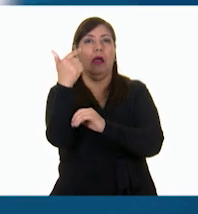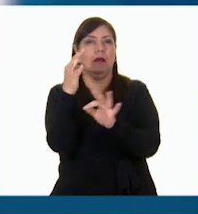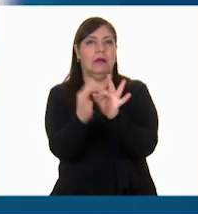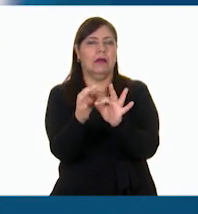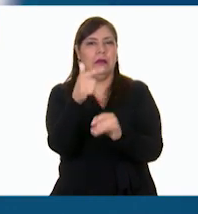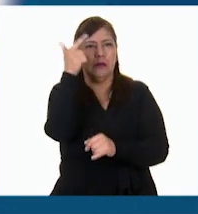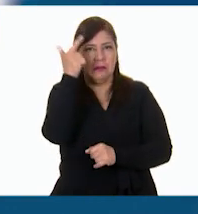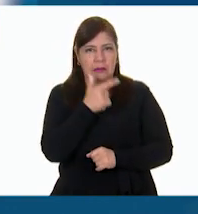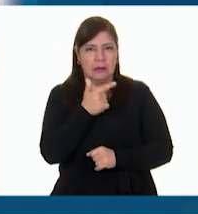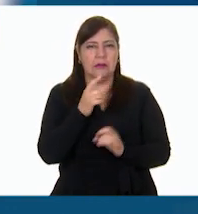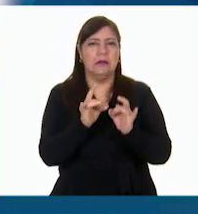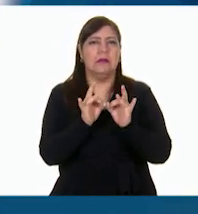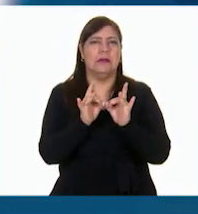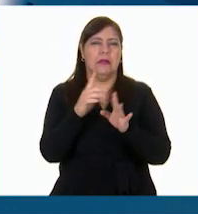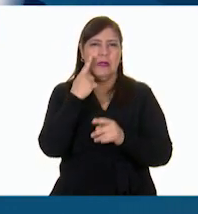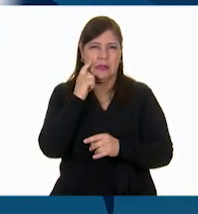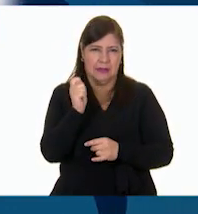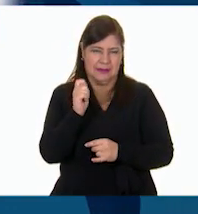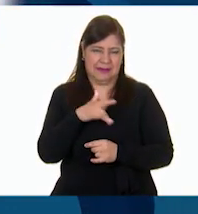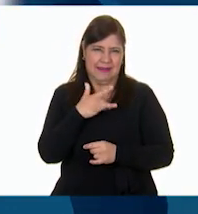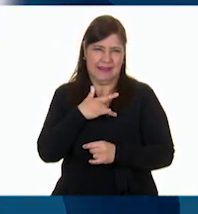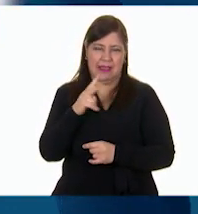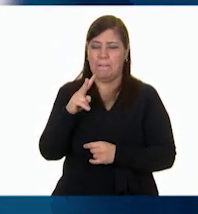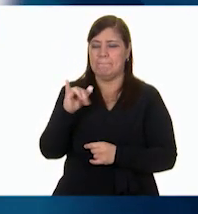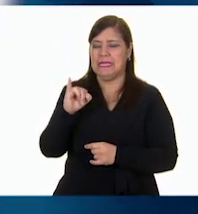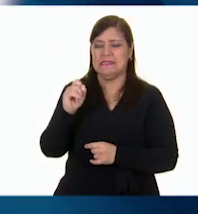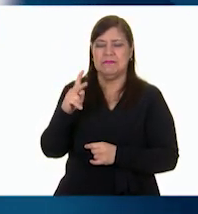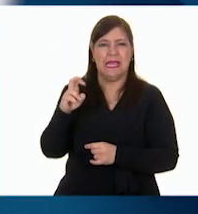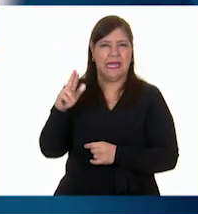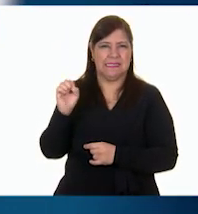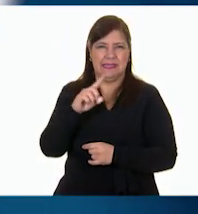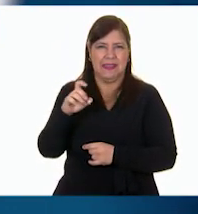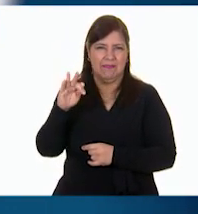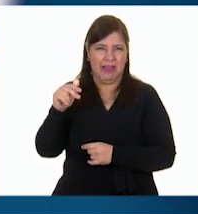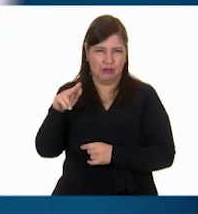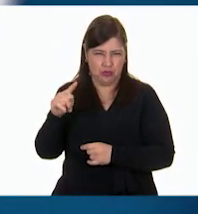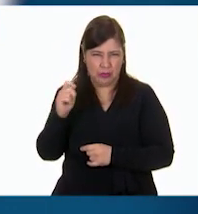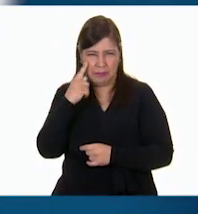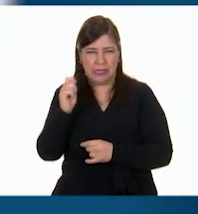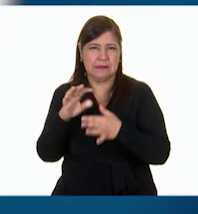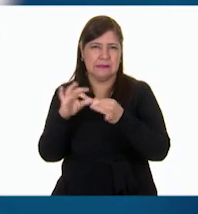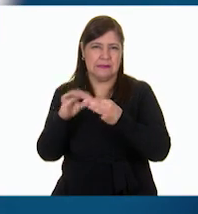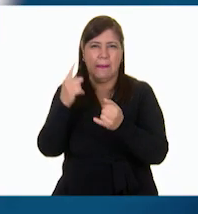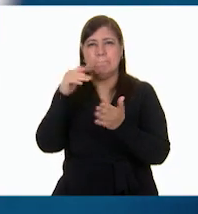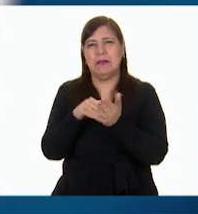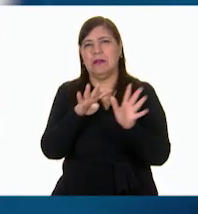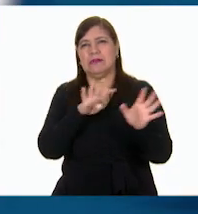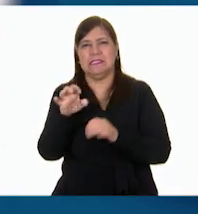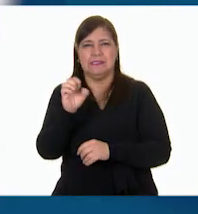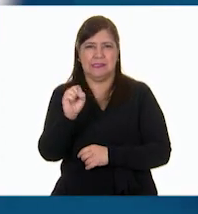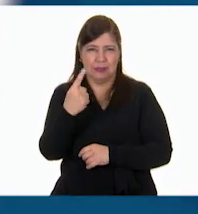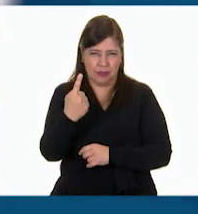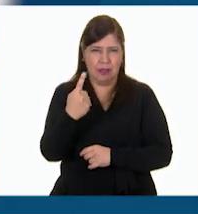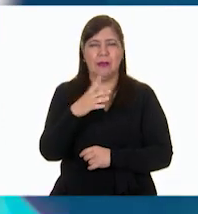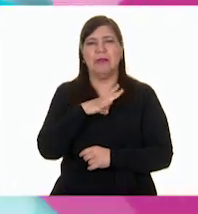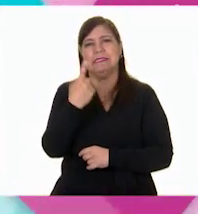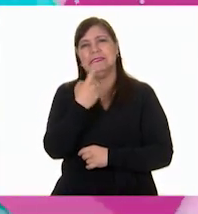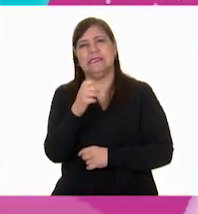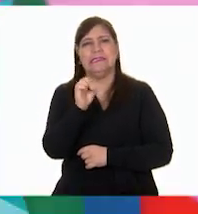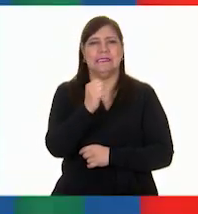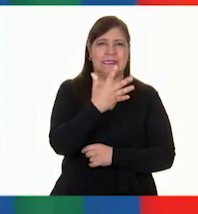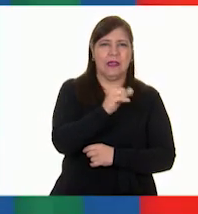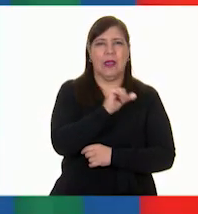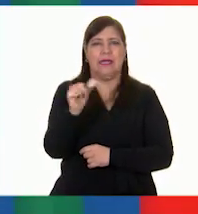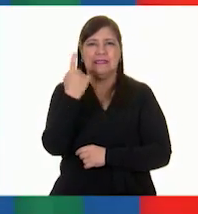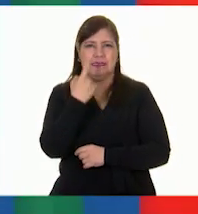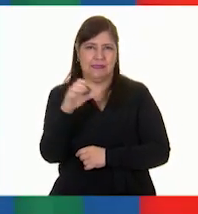Bioy Cázares, Adolfo, Las vísperas del Fausto, Historia prodigiosa, Buenos Aires, MC, 1961, de las páginas 165